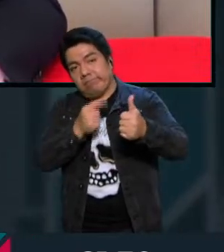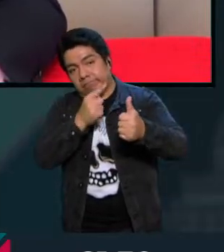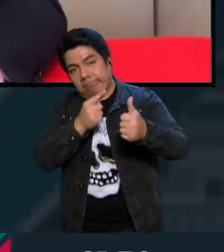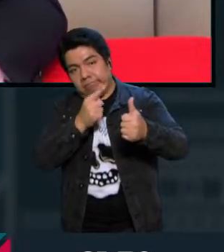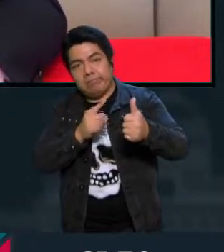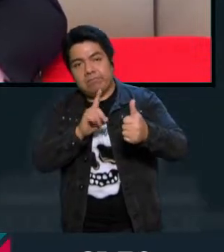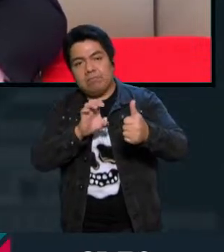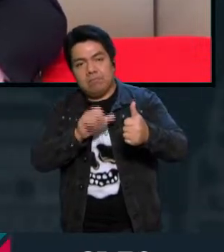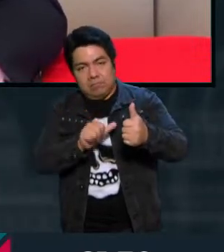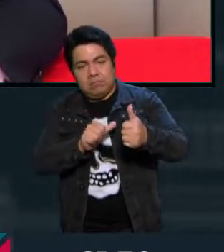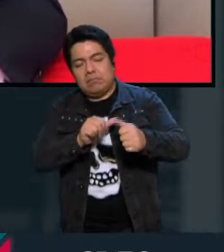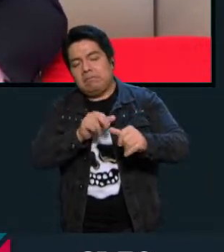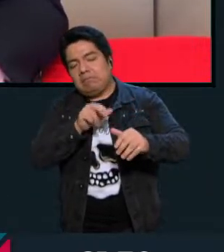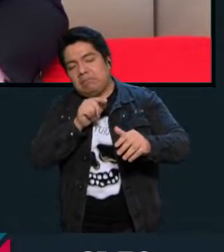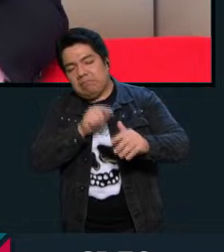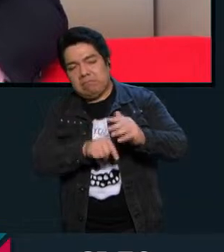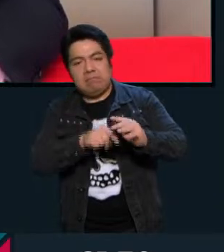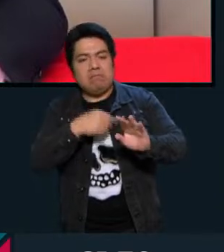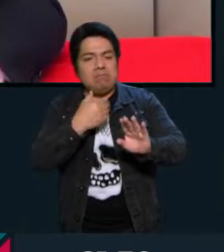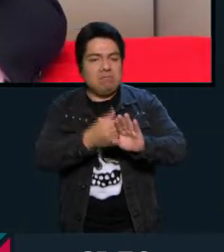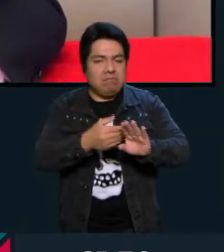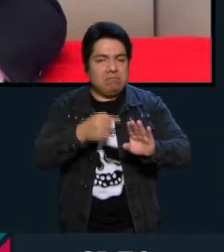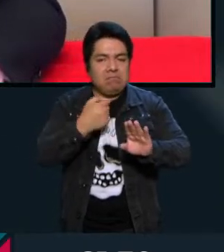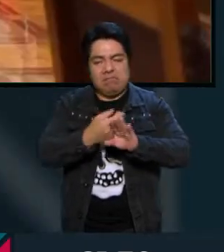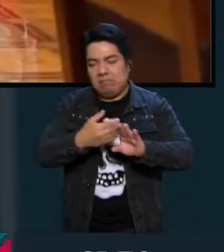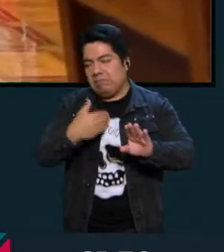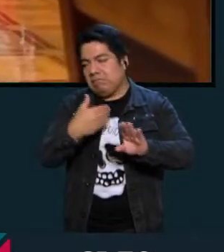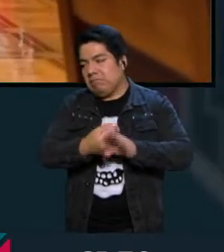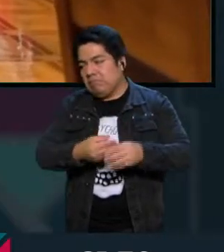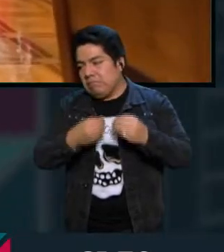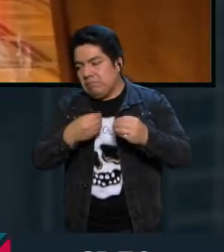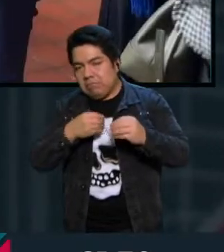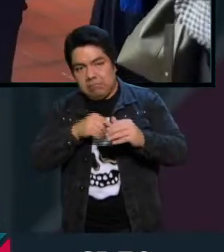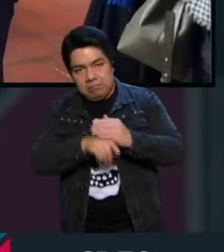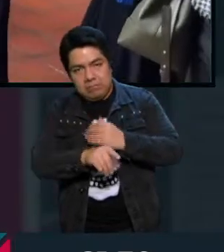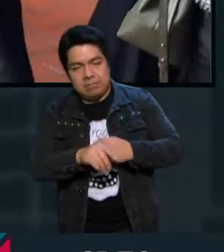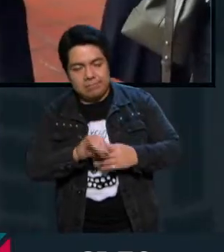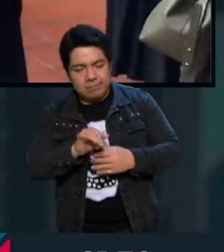que ha criticado en reiteradas ocasiones nuestro presidente, pero también